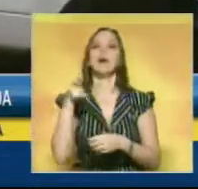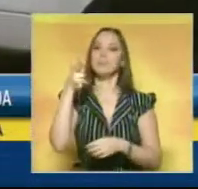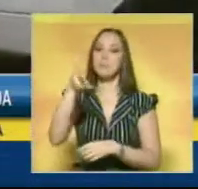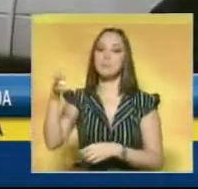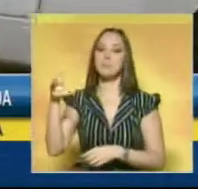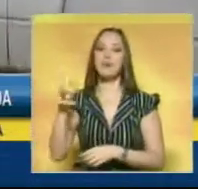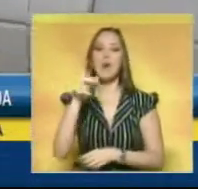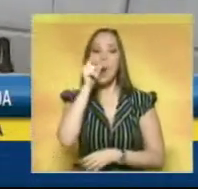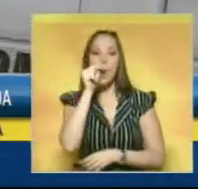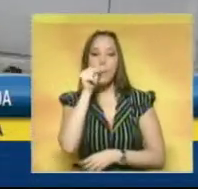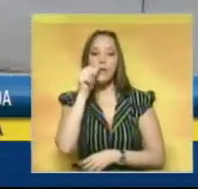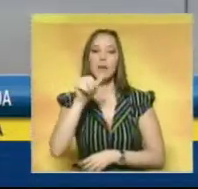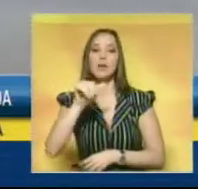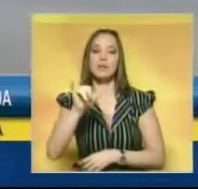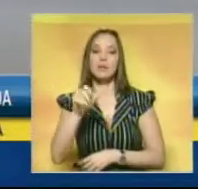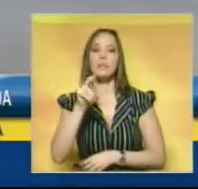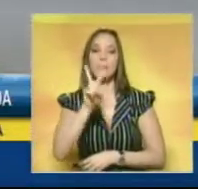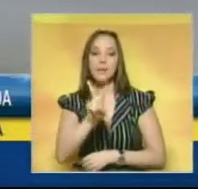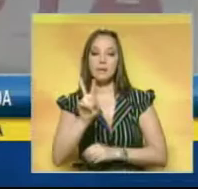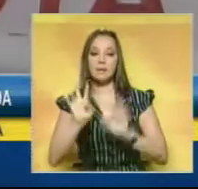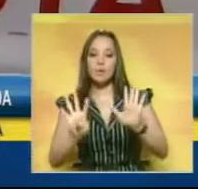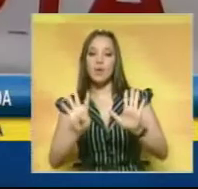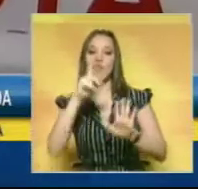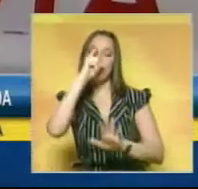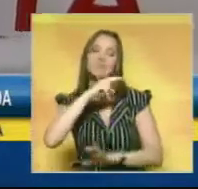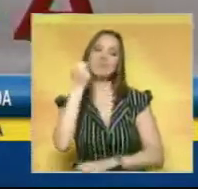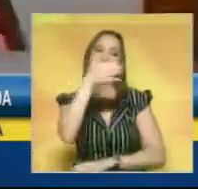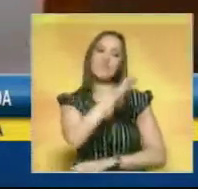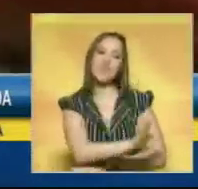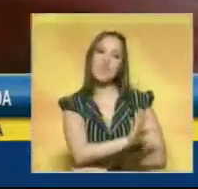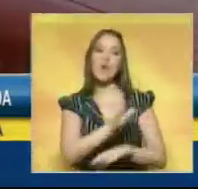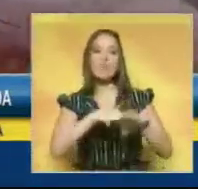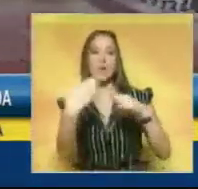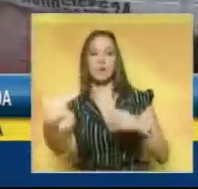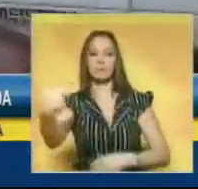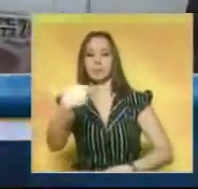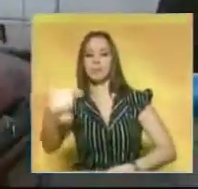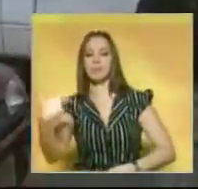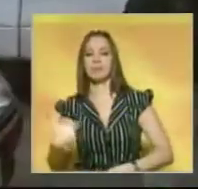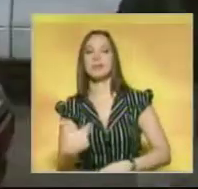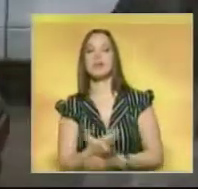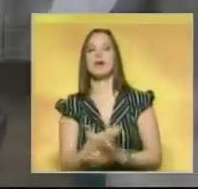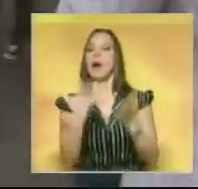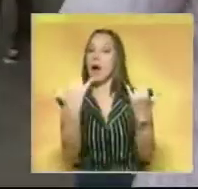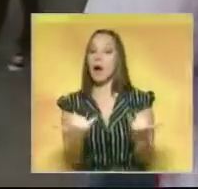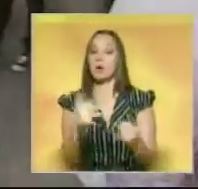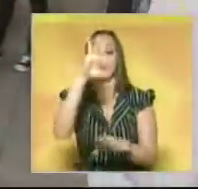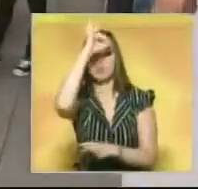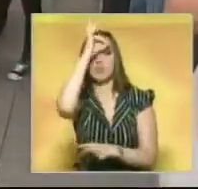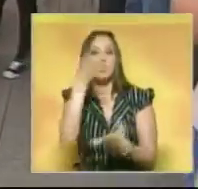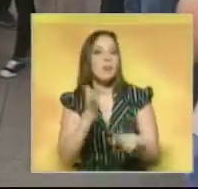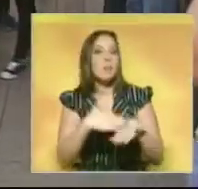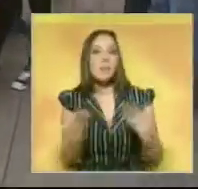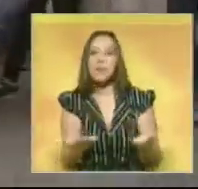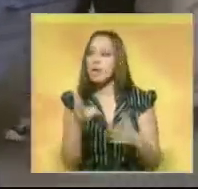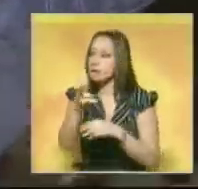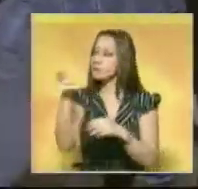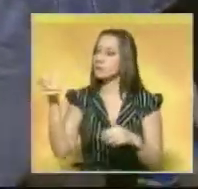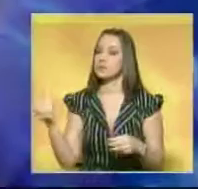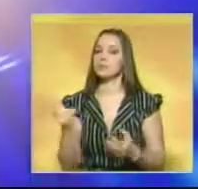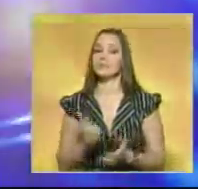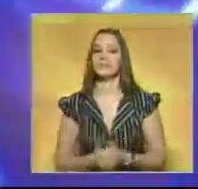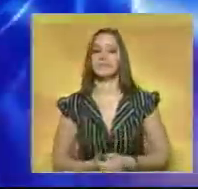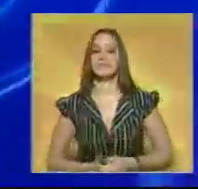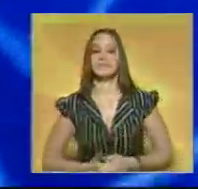balacera, Joandri José Villalobos, de 29 años, murió tras recibir varios disparos. Por ahora se desconoce el móvil del crimen.